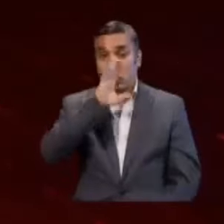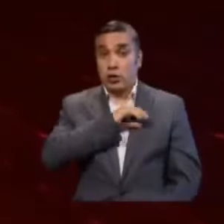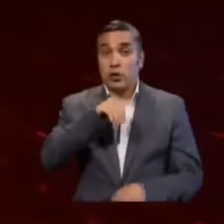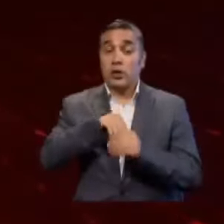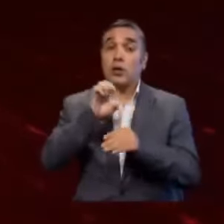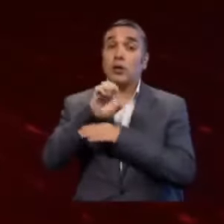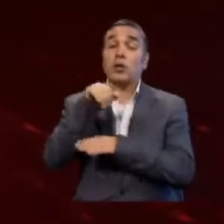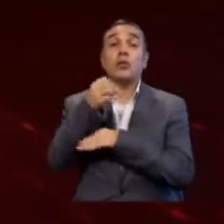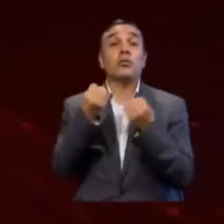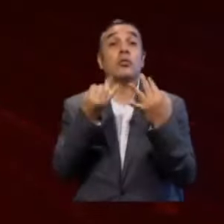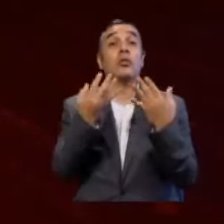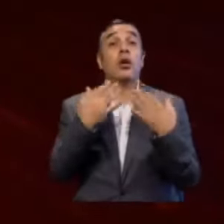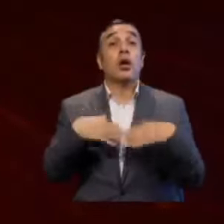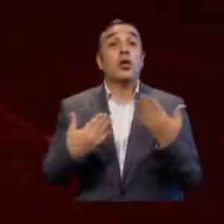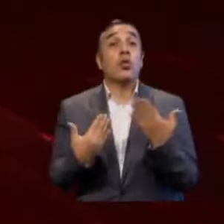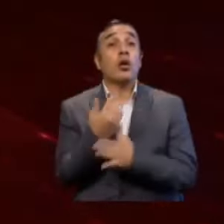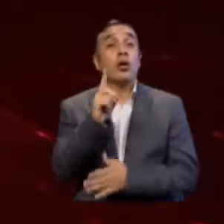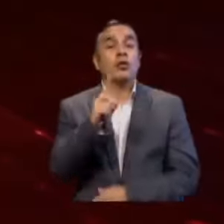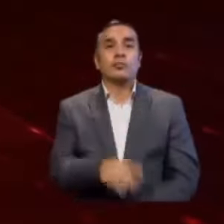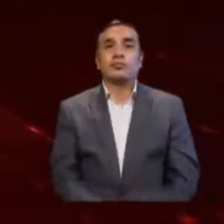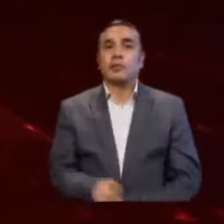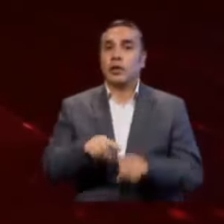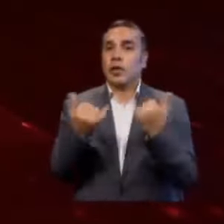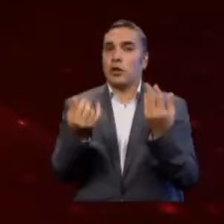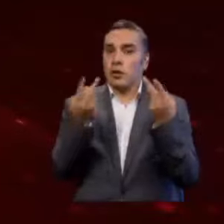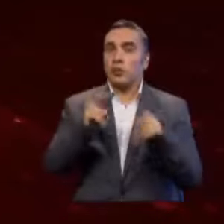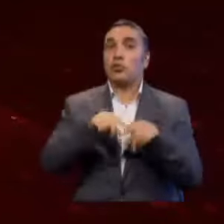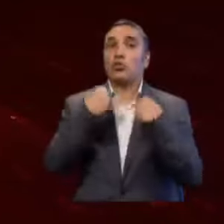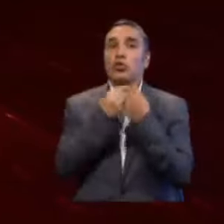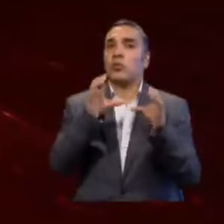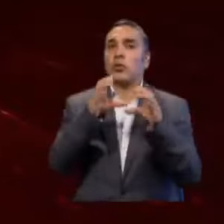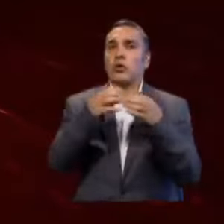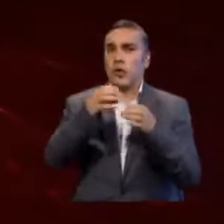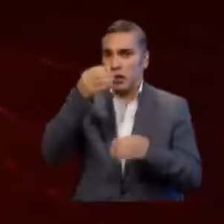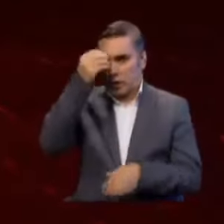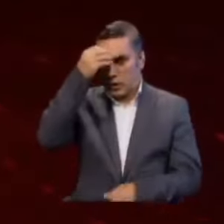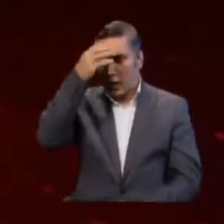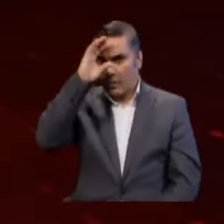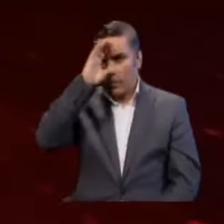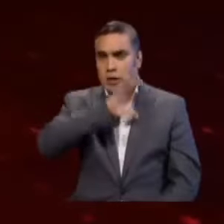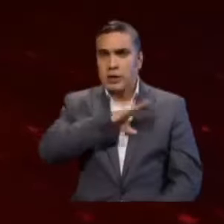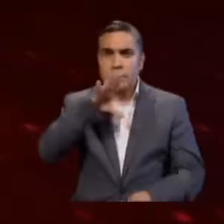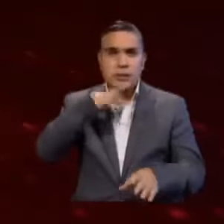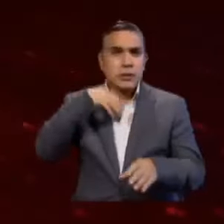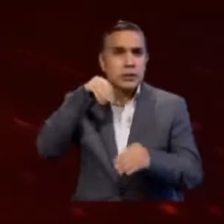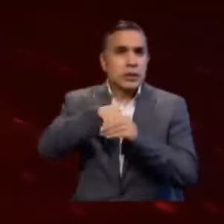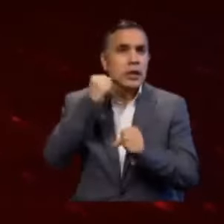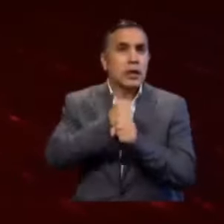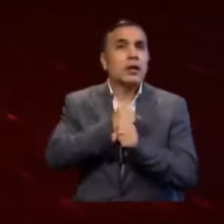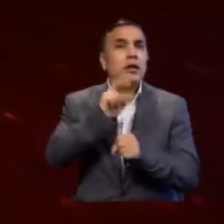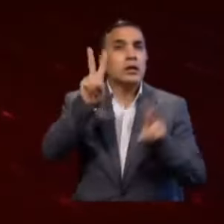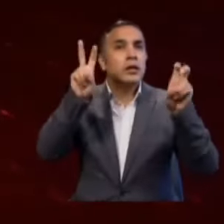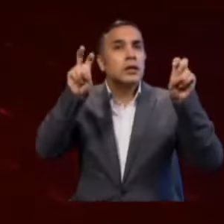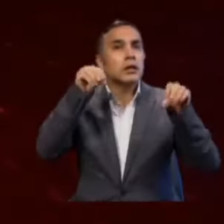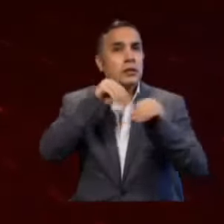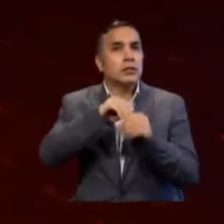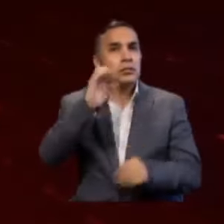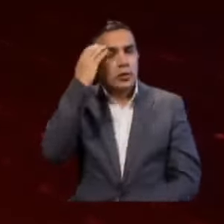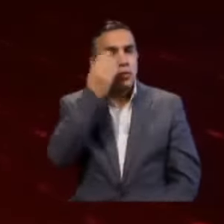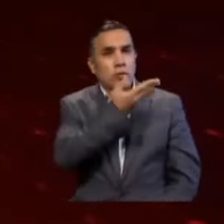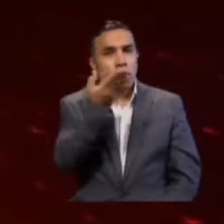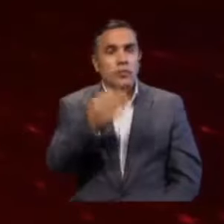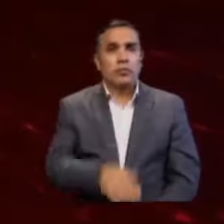Son cifras actualizadas. Actualizadas al momento también los grupos de inteligencia de la policía están trabajando sobre este preocupante tema,